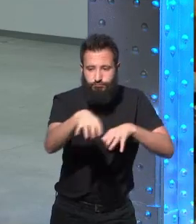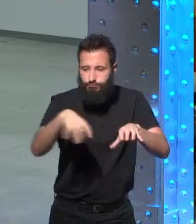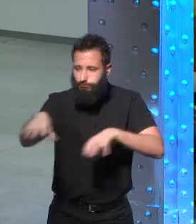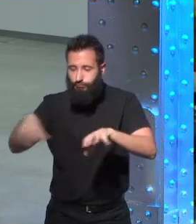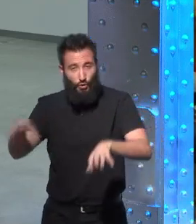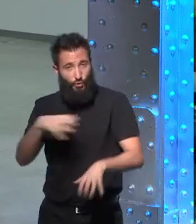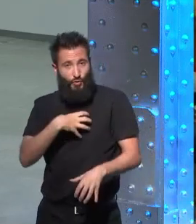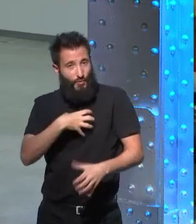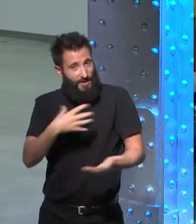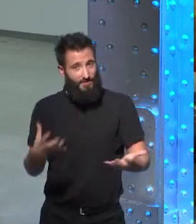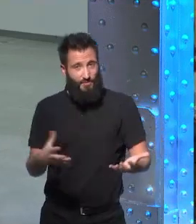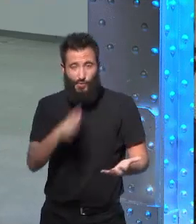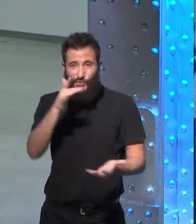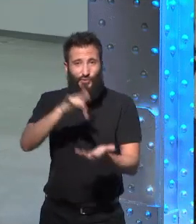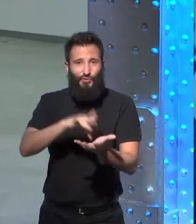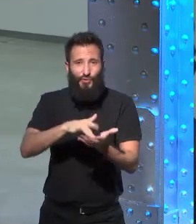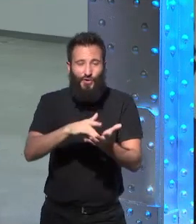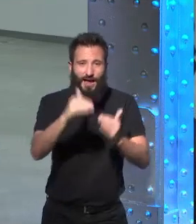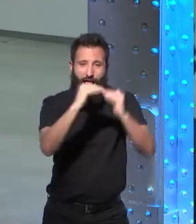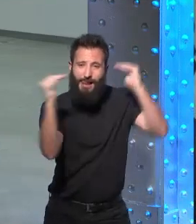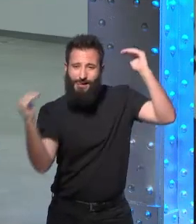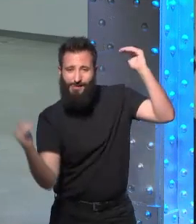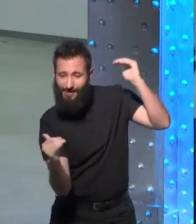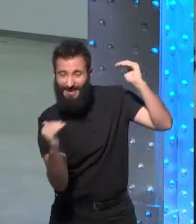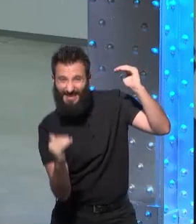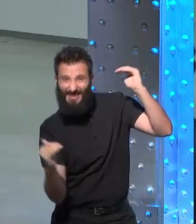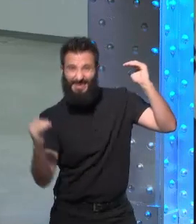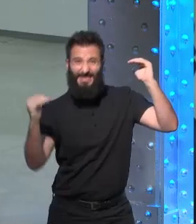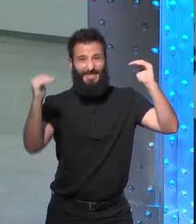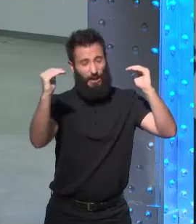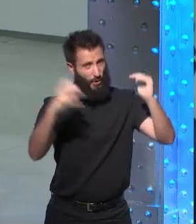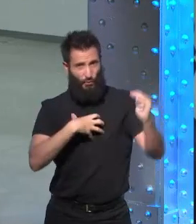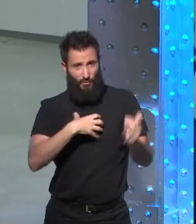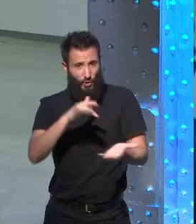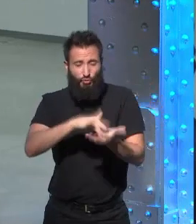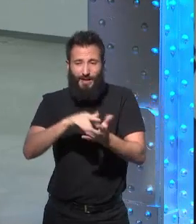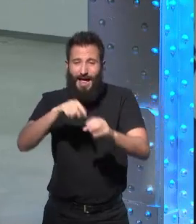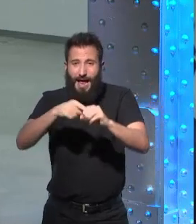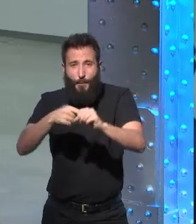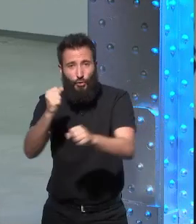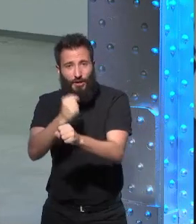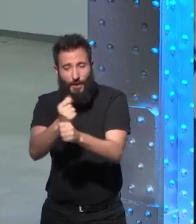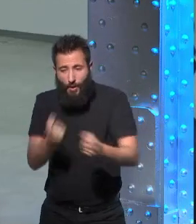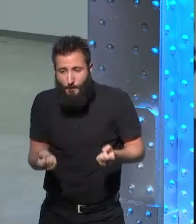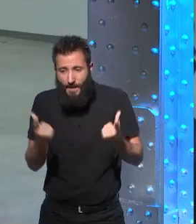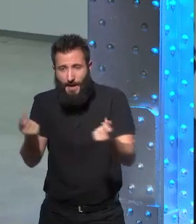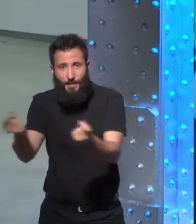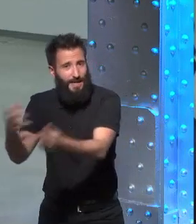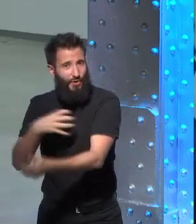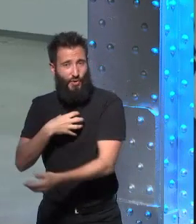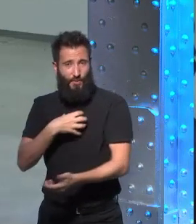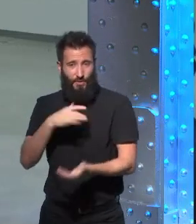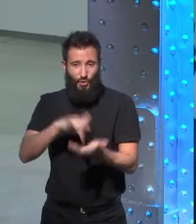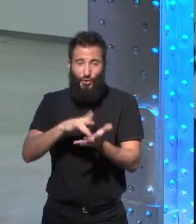no vamos a poder disminuir las desigualdades, no vamos a poder generar empleo como queremos. Por lo tanto, el primer problema es